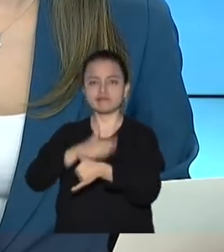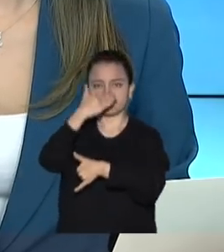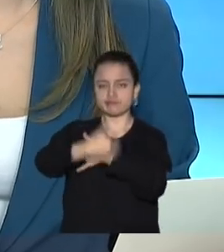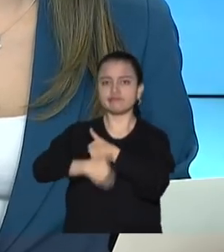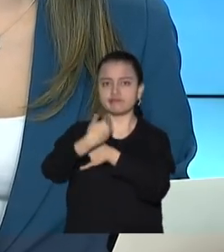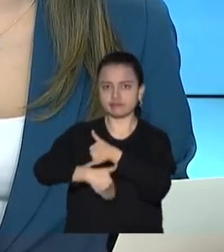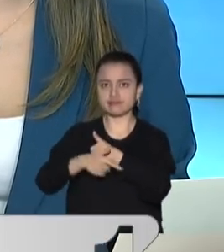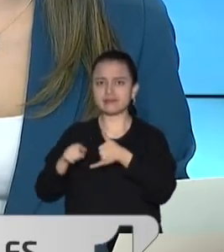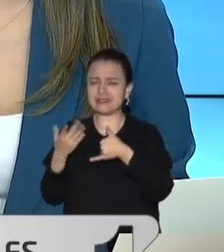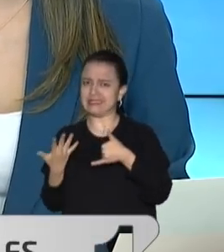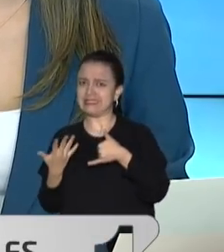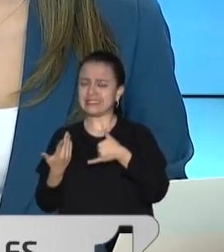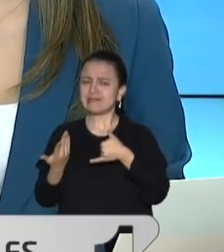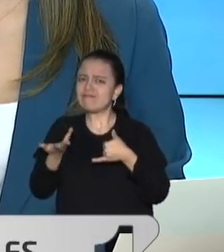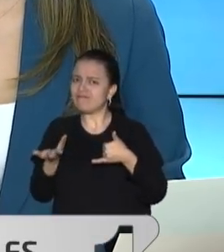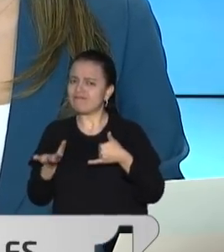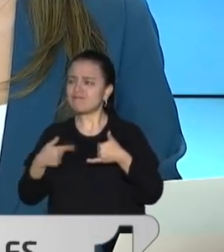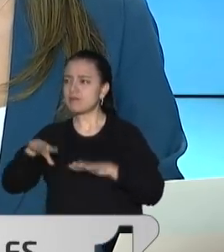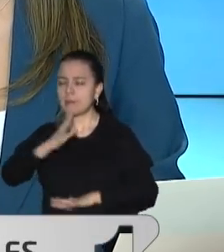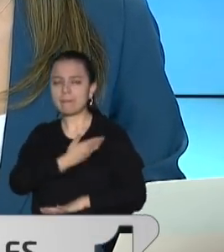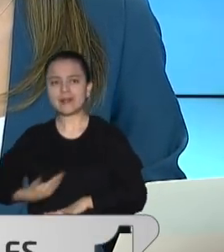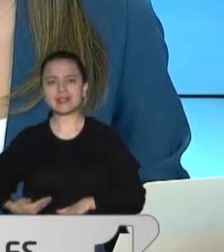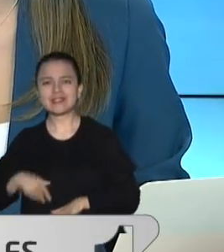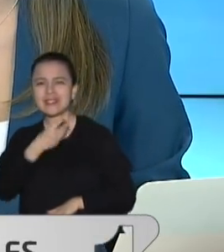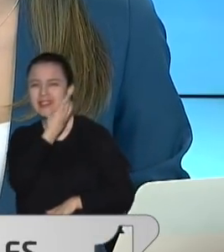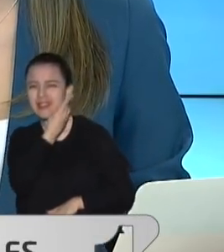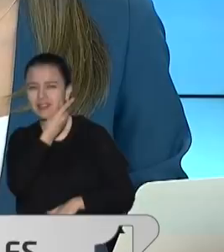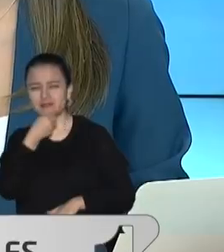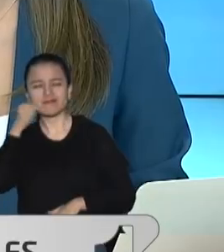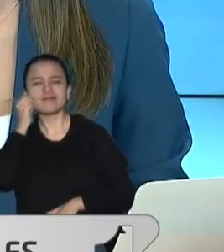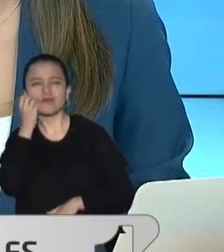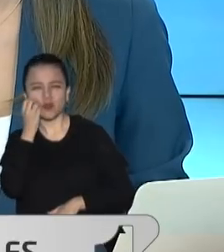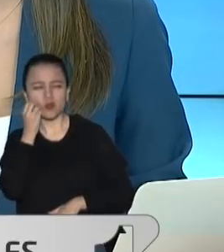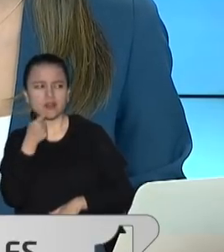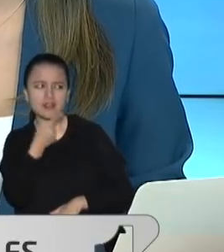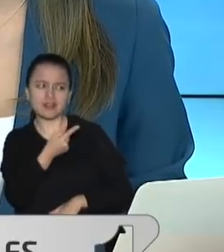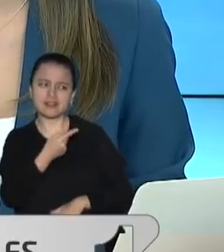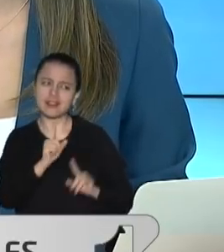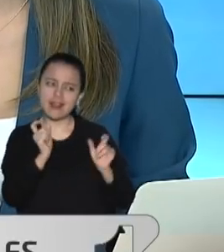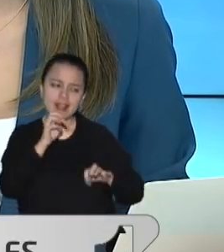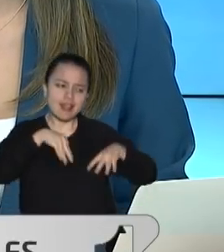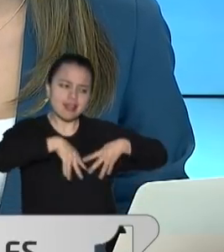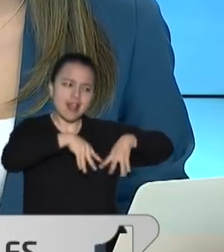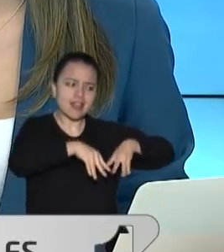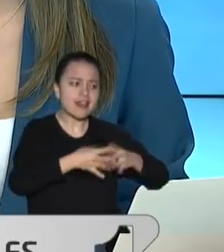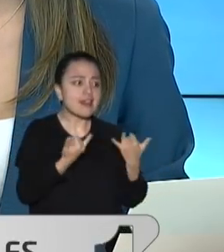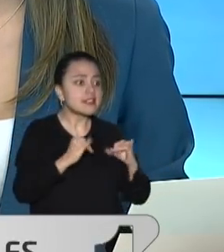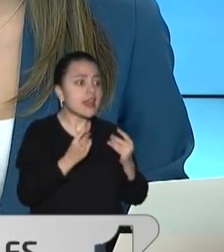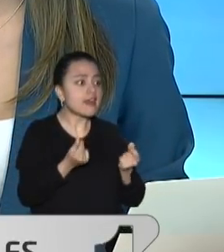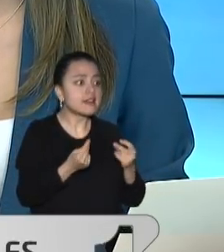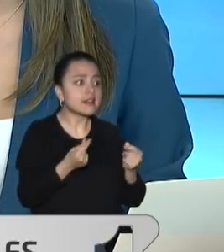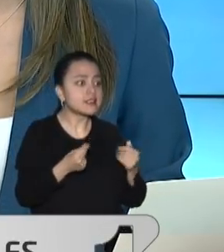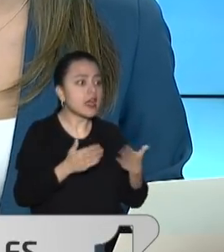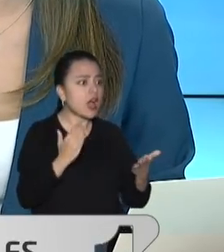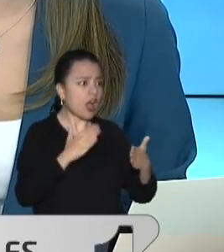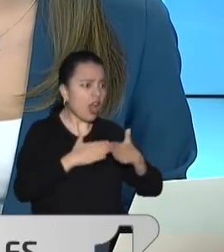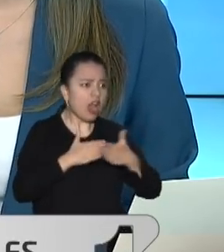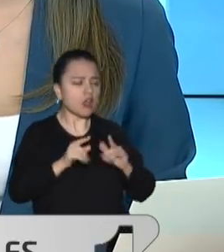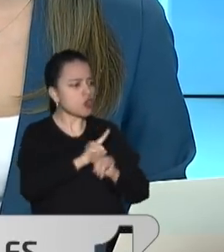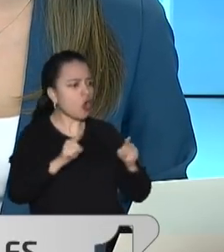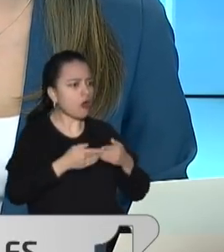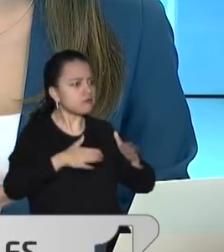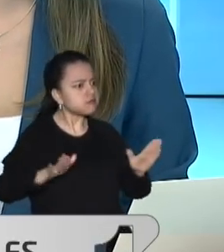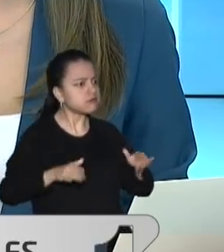colombiano. En las últimas horas, el presidente Iván Duque advirtió que la fuerza pública debía garantizar el levantamiento de las vías que permanecen